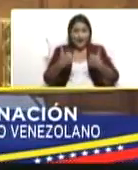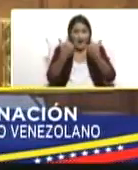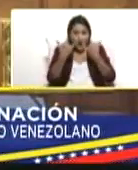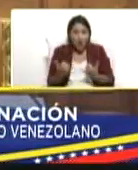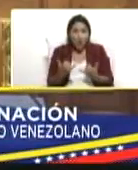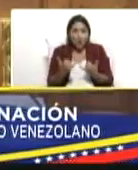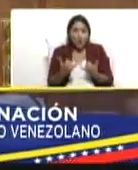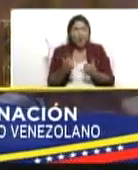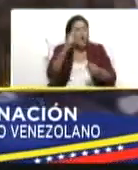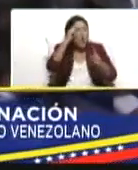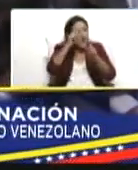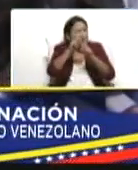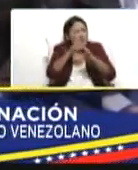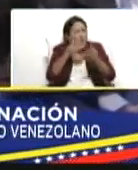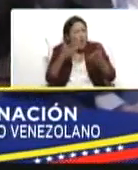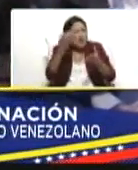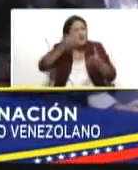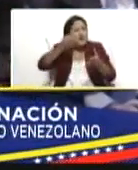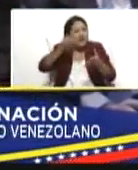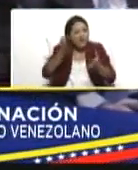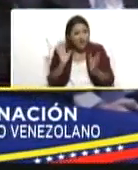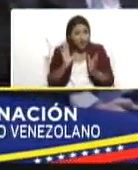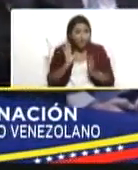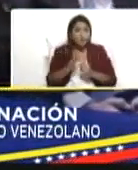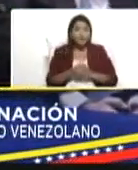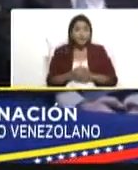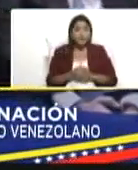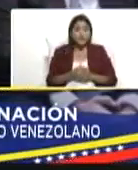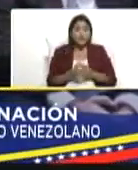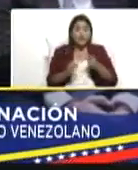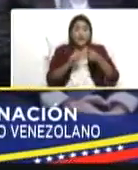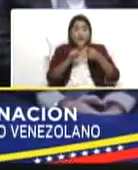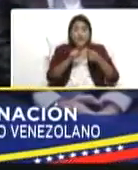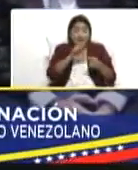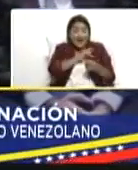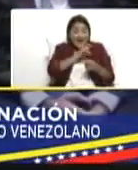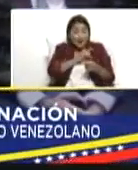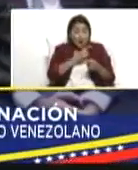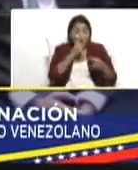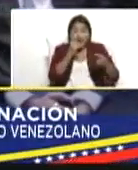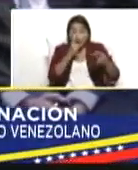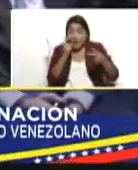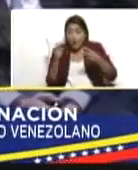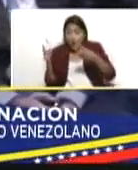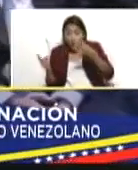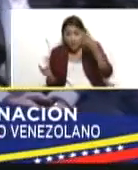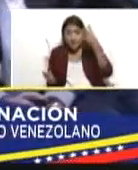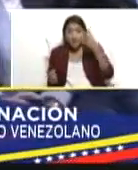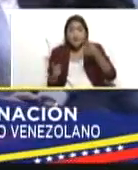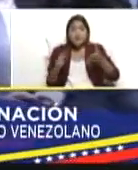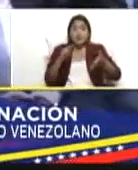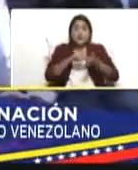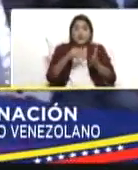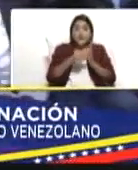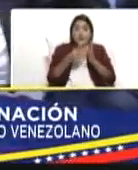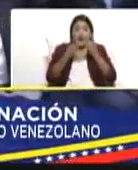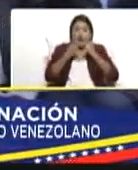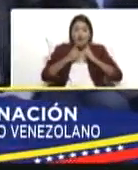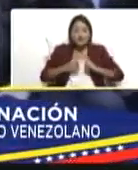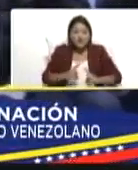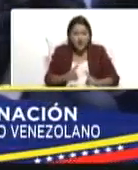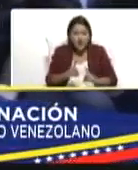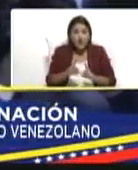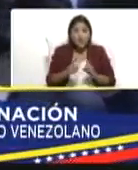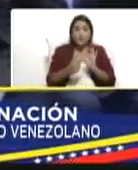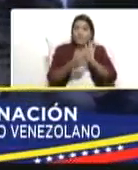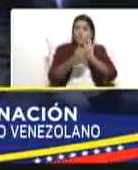son nuestros propósitos reales el primer mes de cada año renovamos los deseos y las